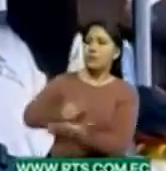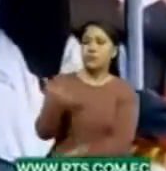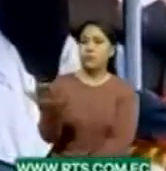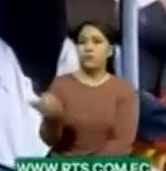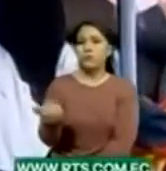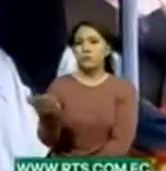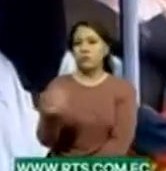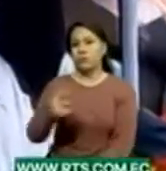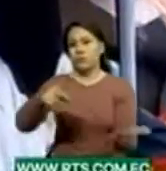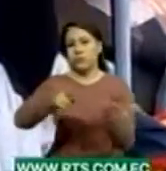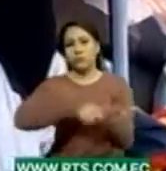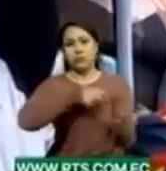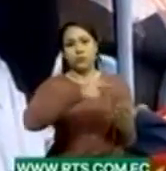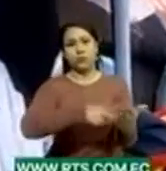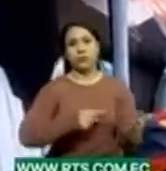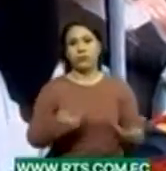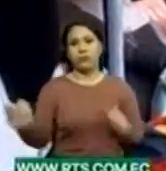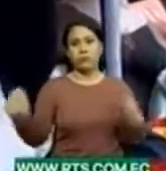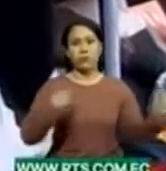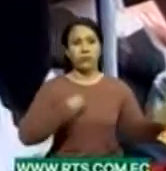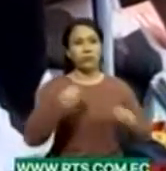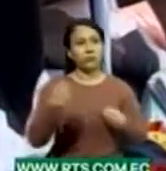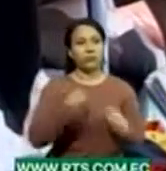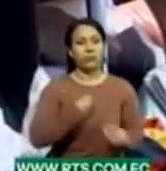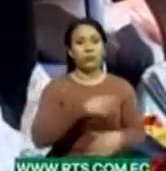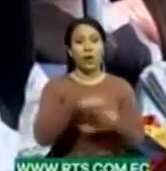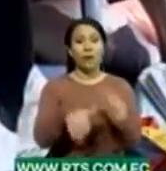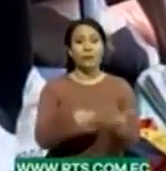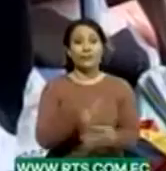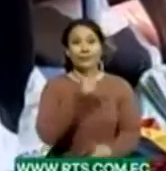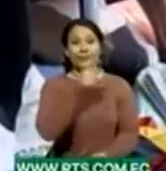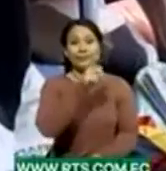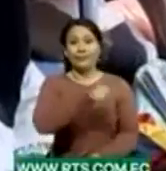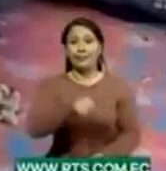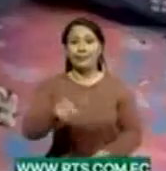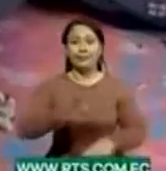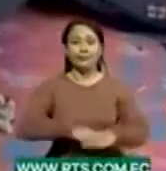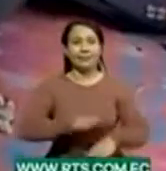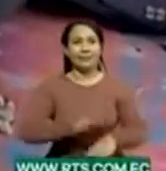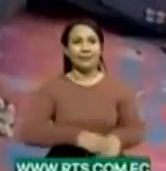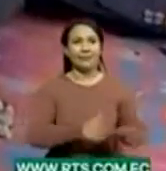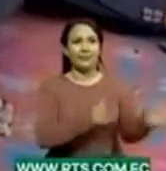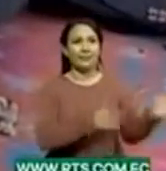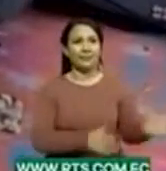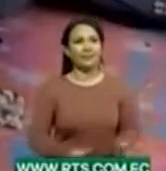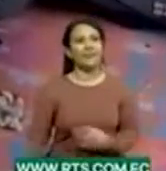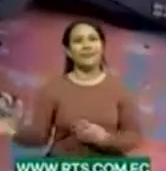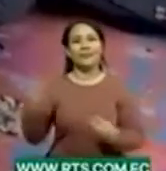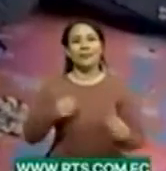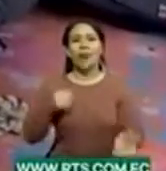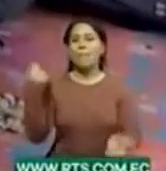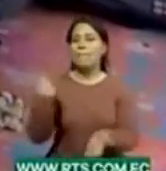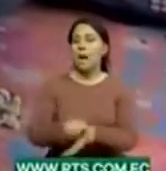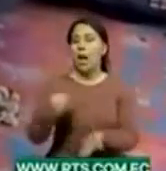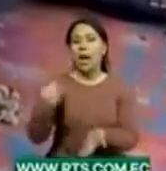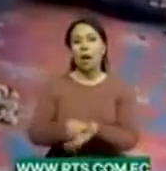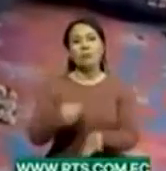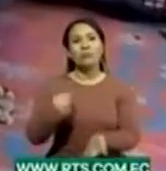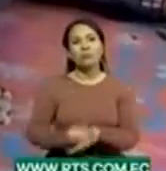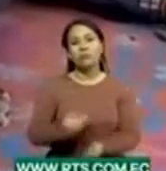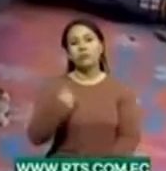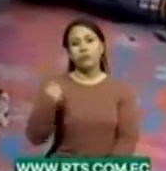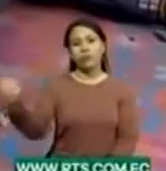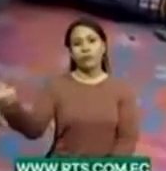Dicen que no piden más dinero, sino solo lo que les corresponde. Es decir, que se les reliquide la jubilación